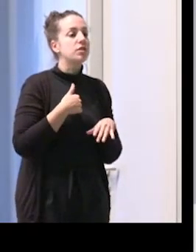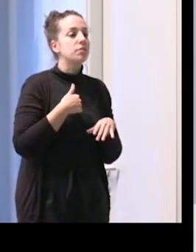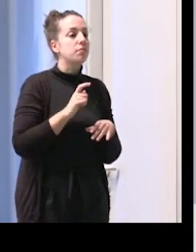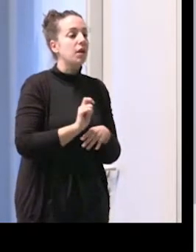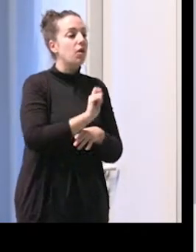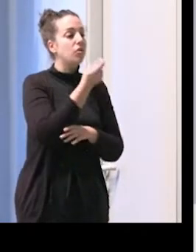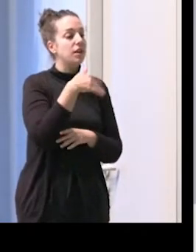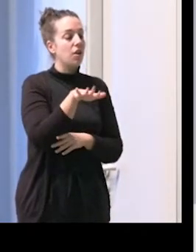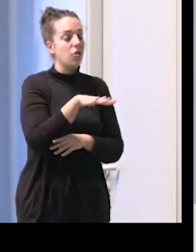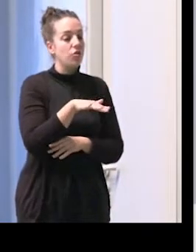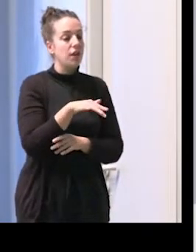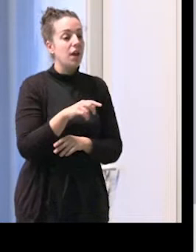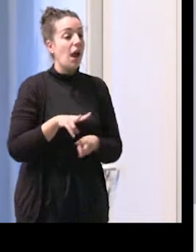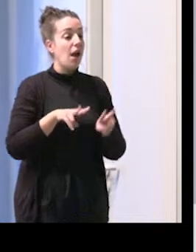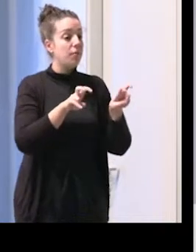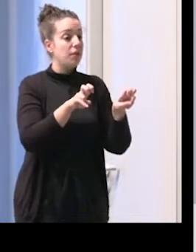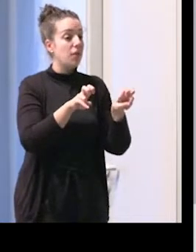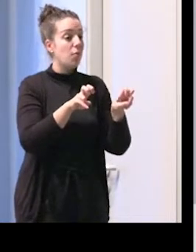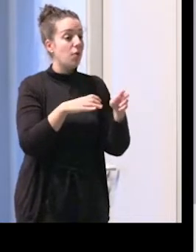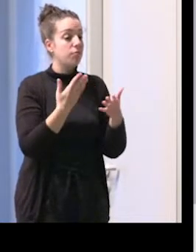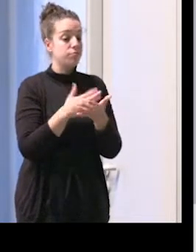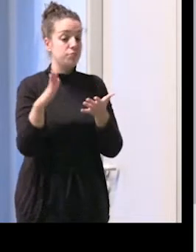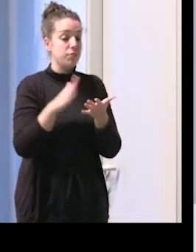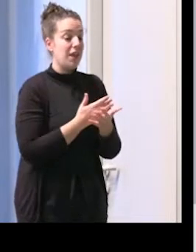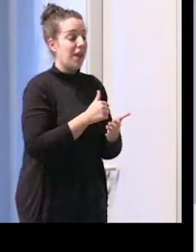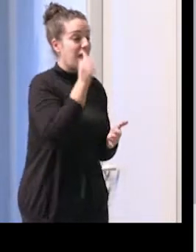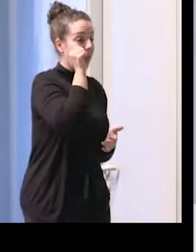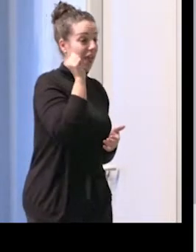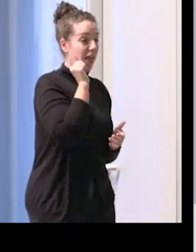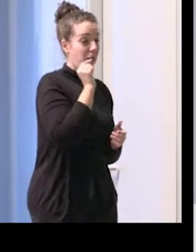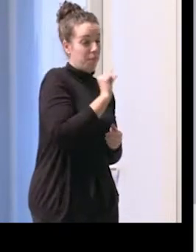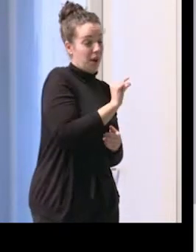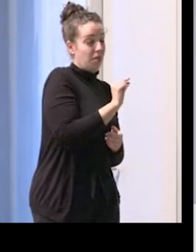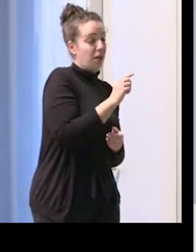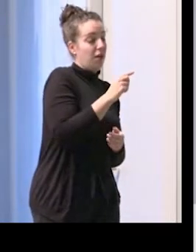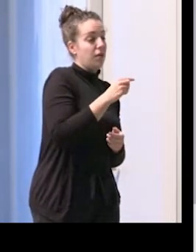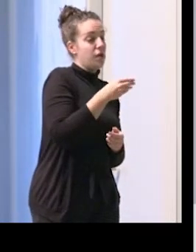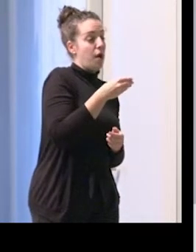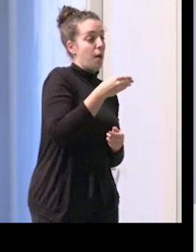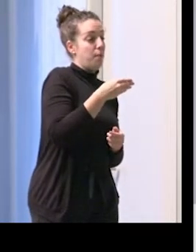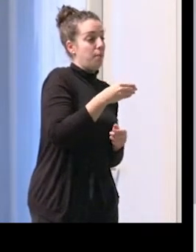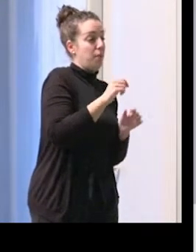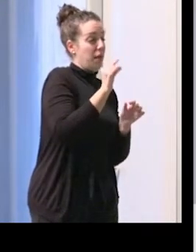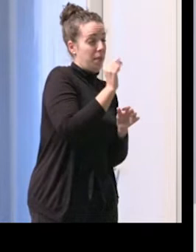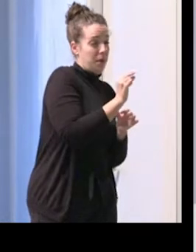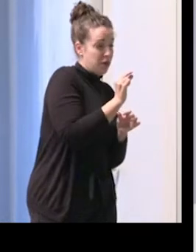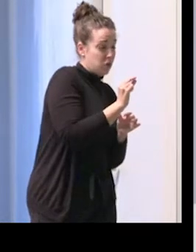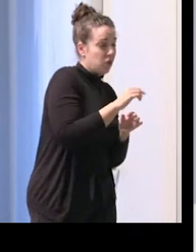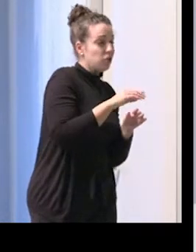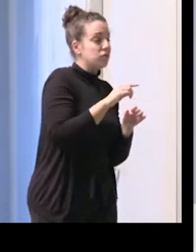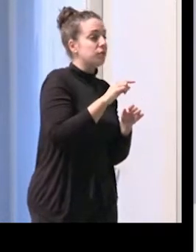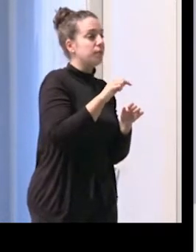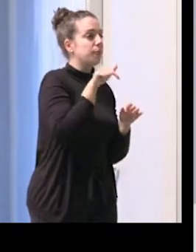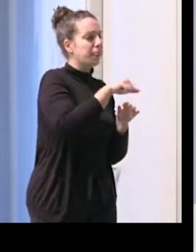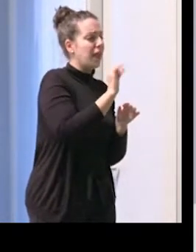Inicialmente fueron aisladas de los embriones del blastocisto, de la masa celular interna. Estos son